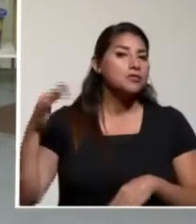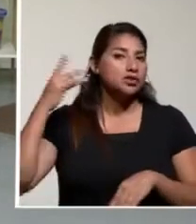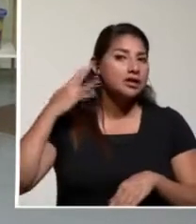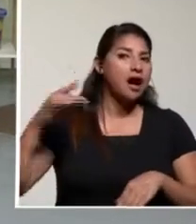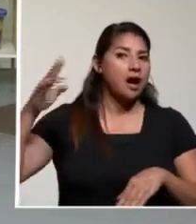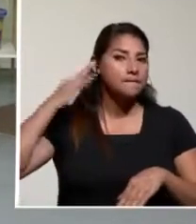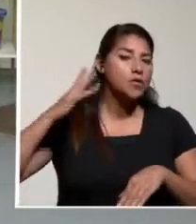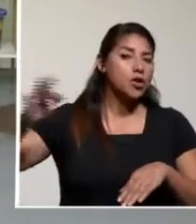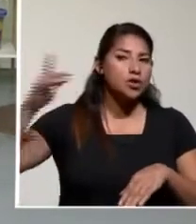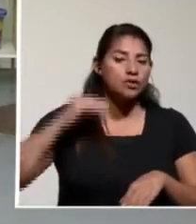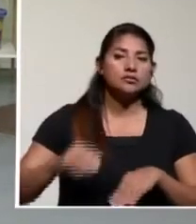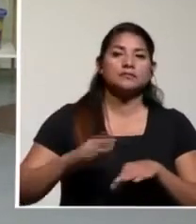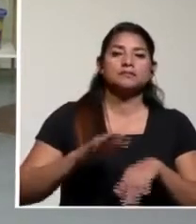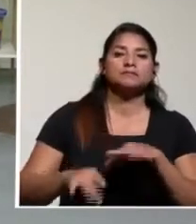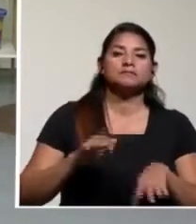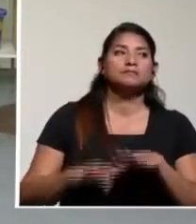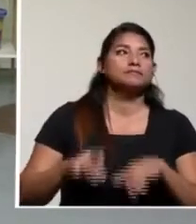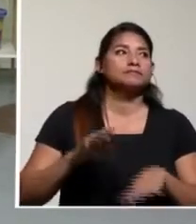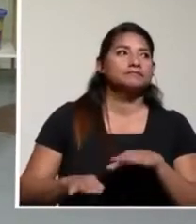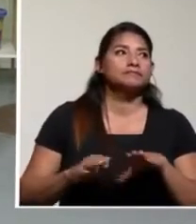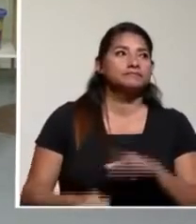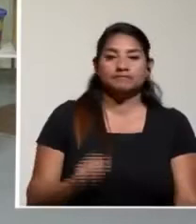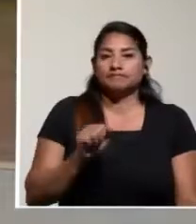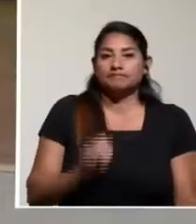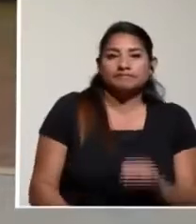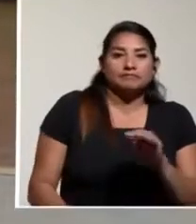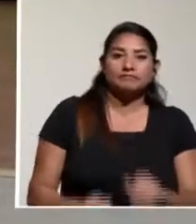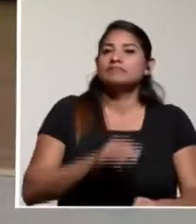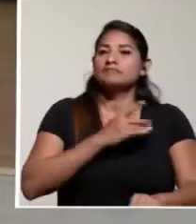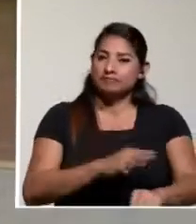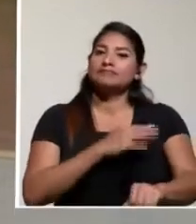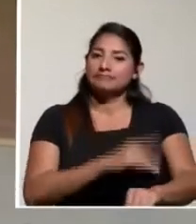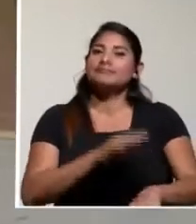Suena la música de los aeróbicos, por favor. Oiga, ritmo.